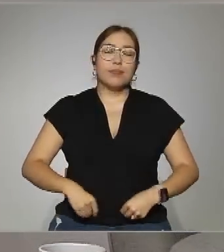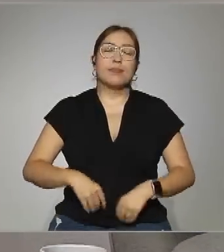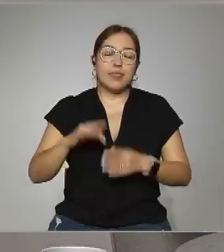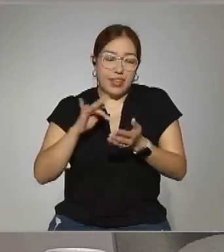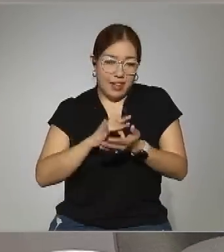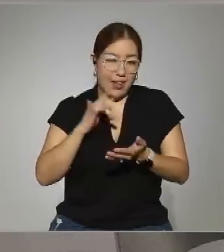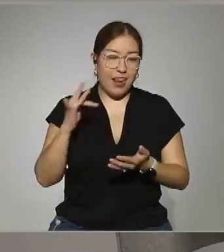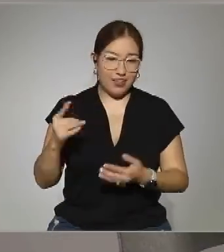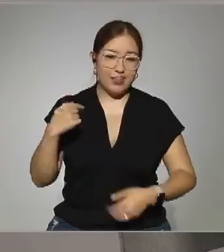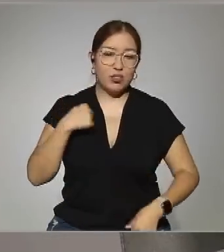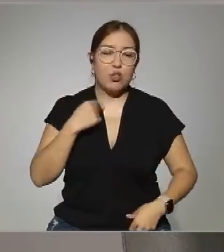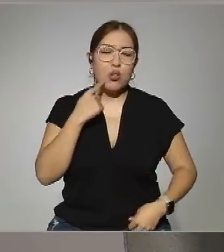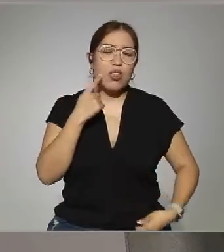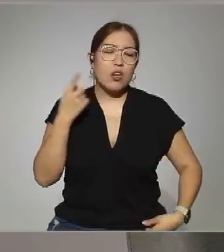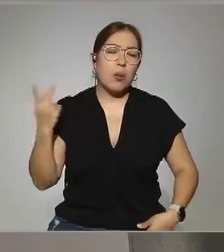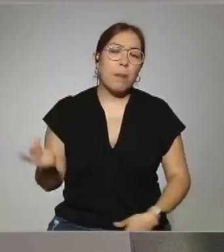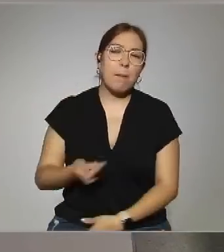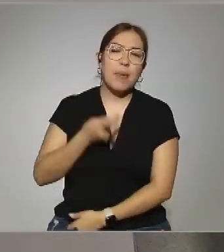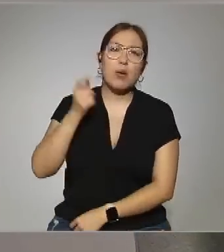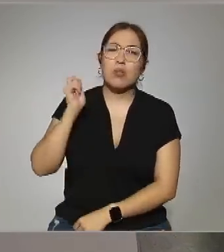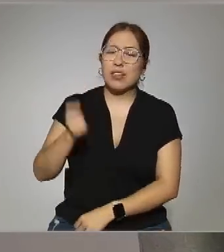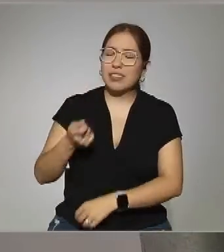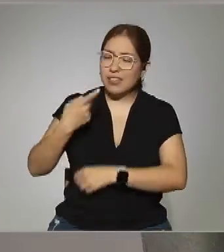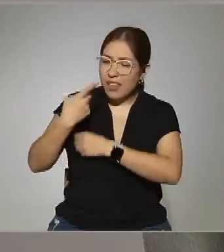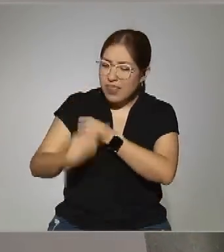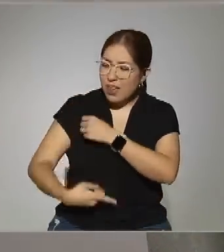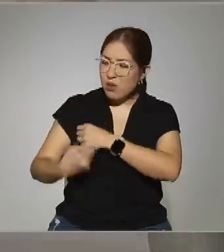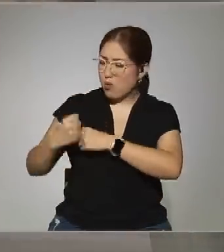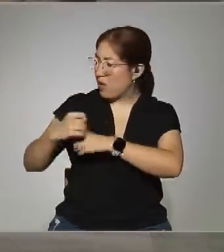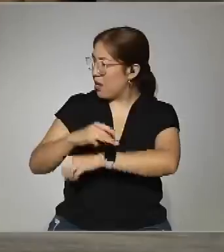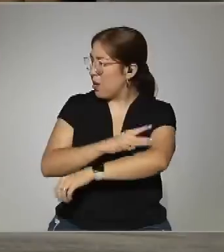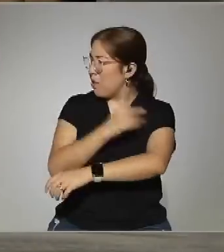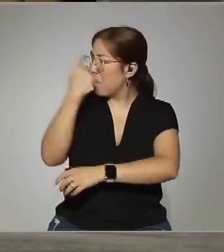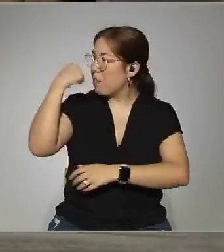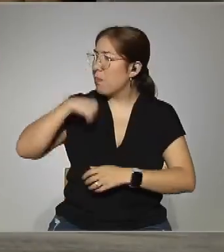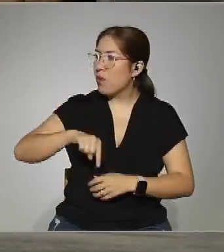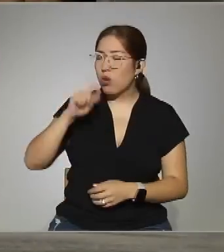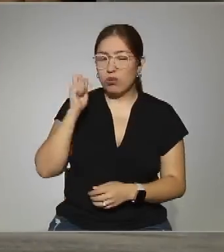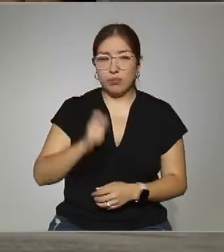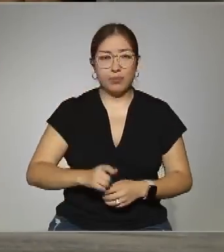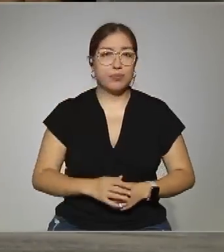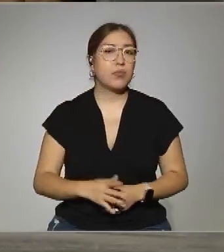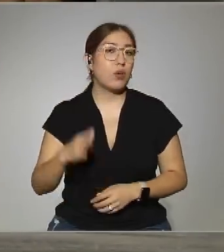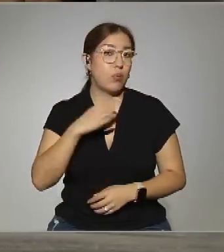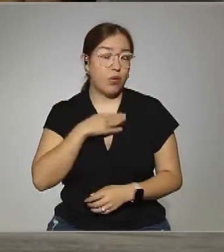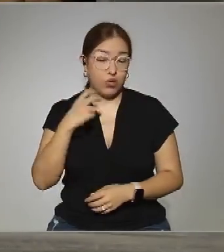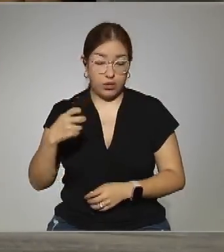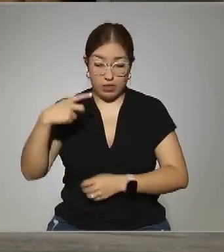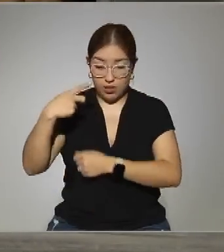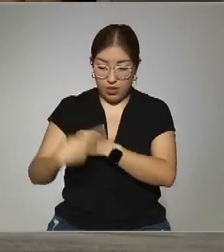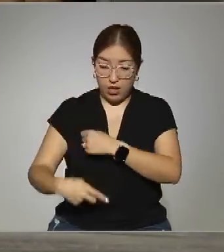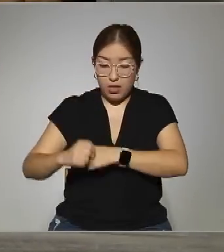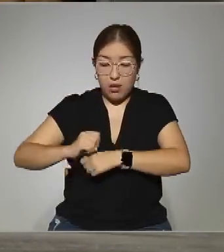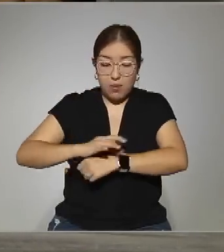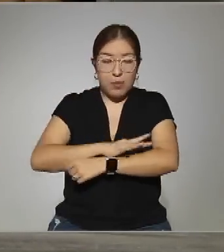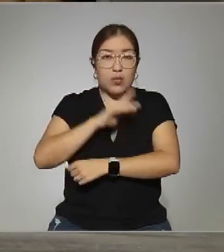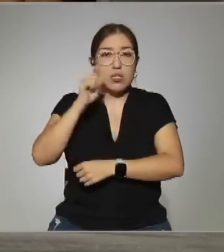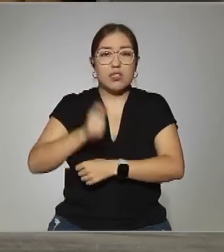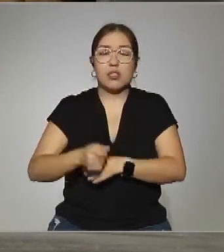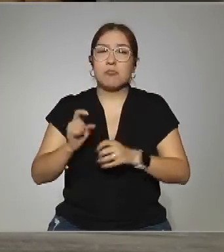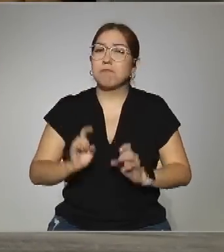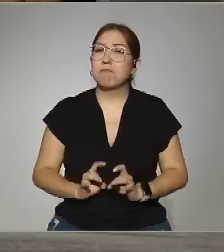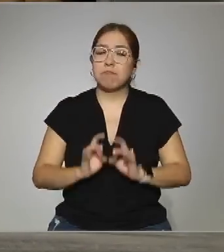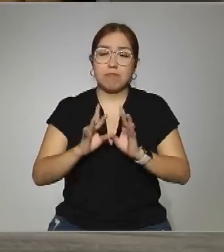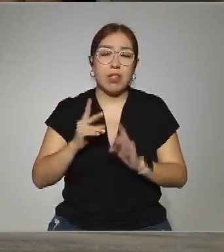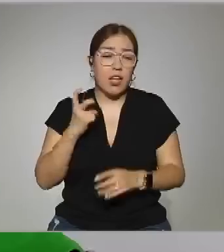gustaría empezar preguntándoles qué es el daño emocional. Daniela, ¿qué es un daño emocional? Bueno, un daño emocional es un evento que puede llegar